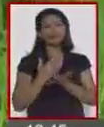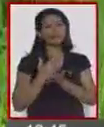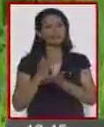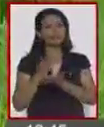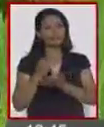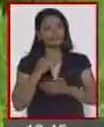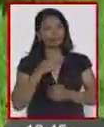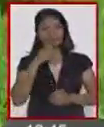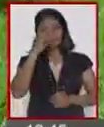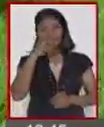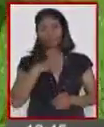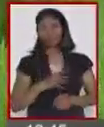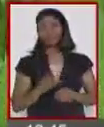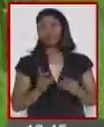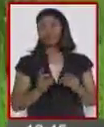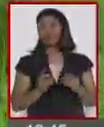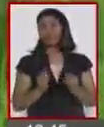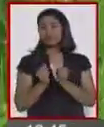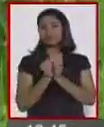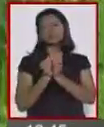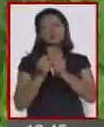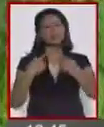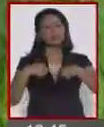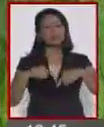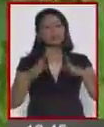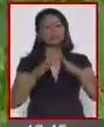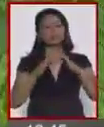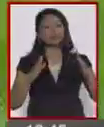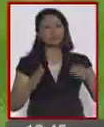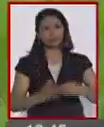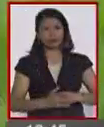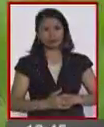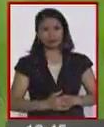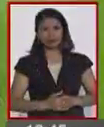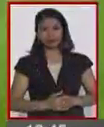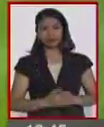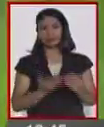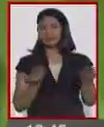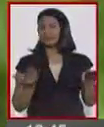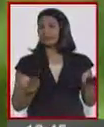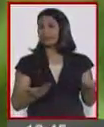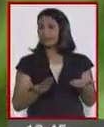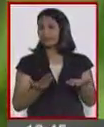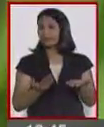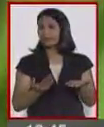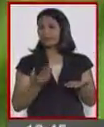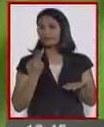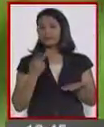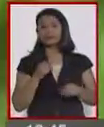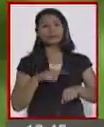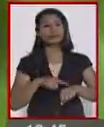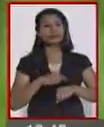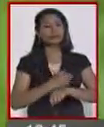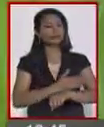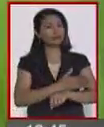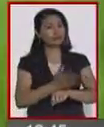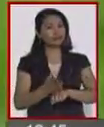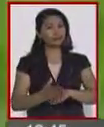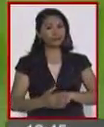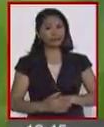rechazo, ellos se encontraban de vuelta hacia su domicilio, donde al ver la hora